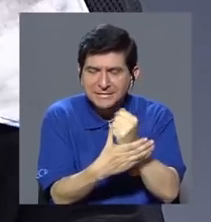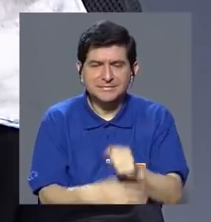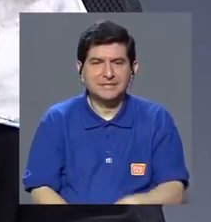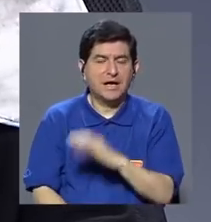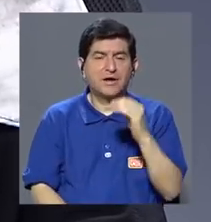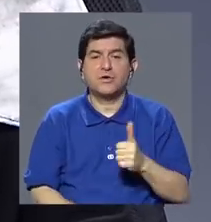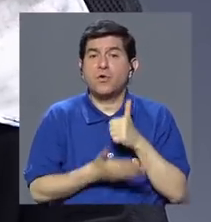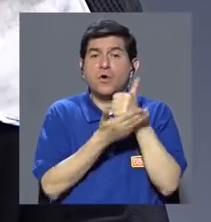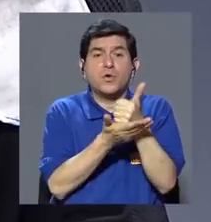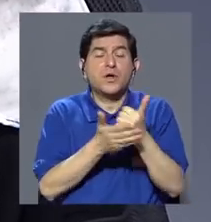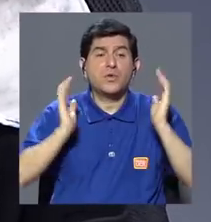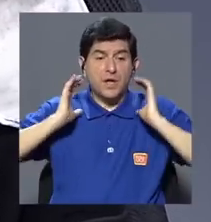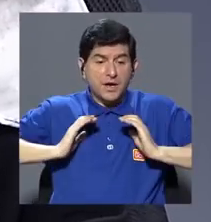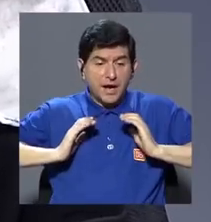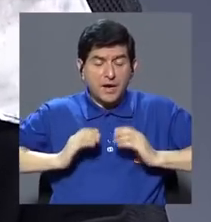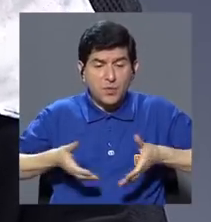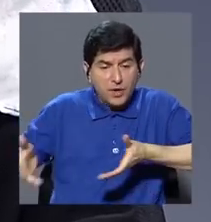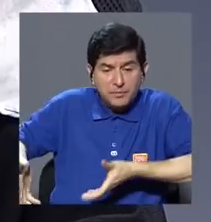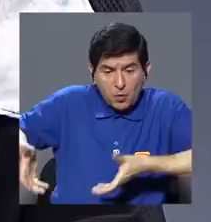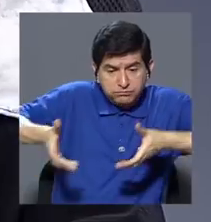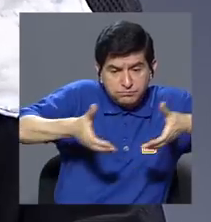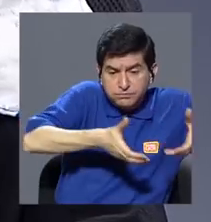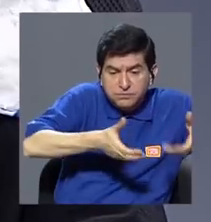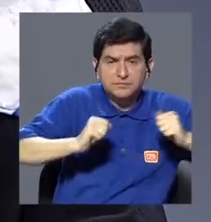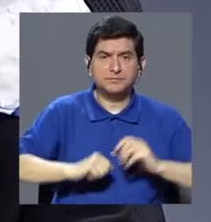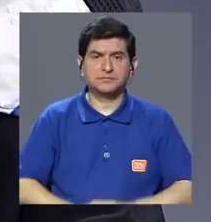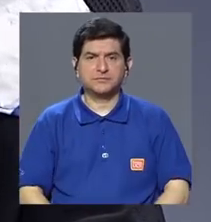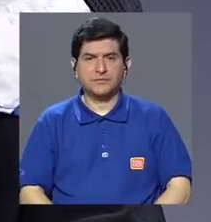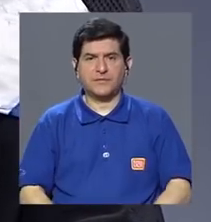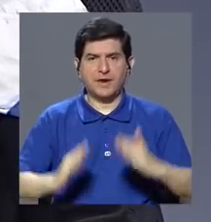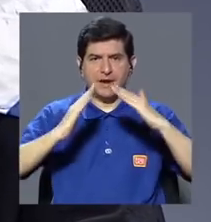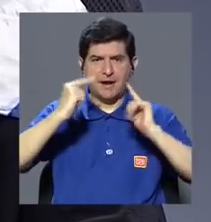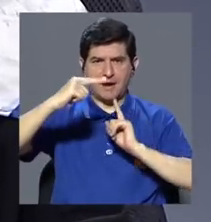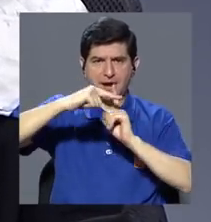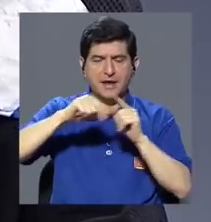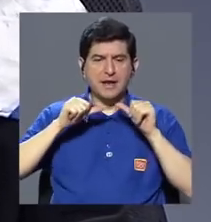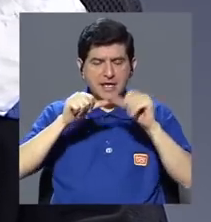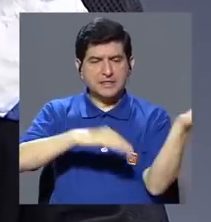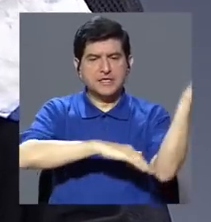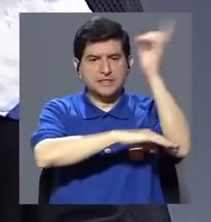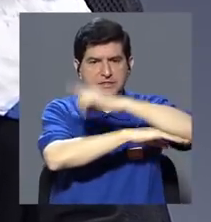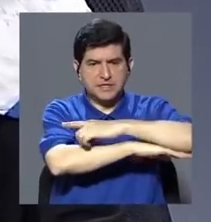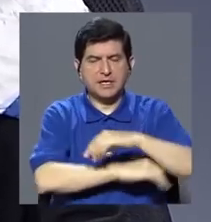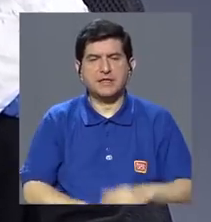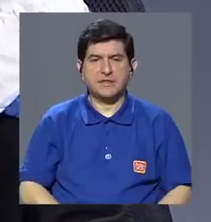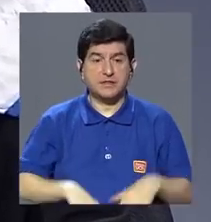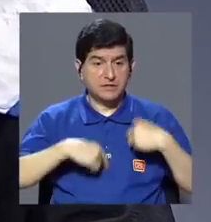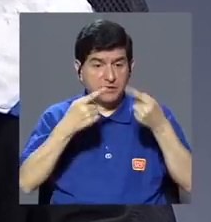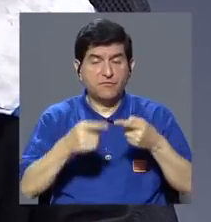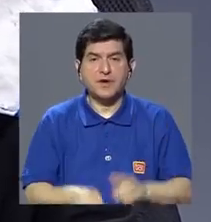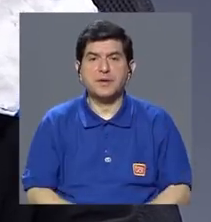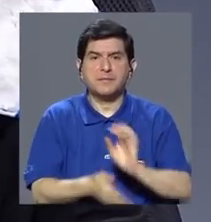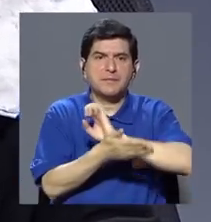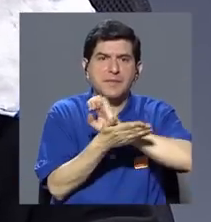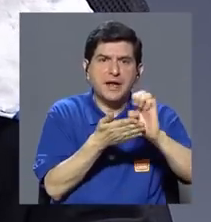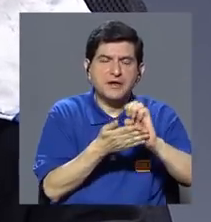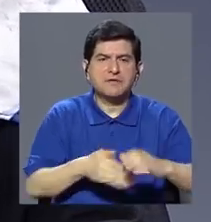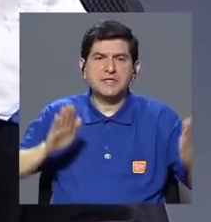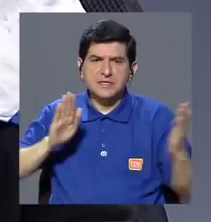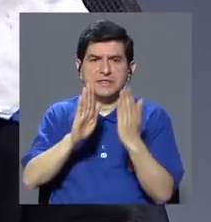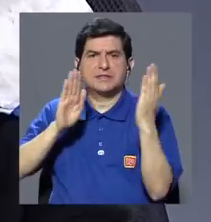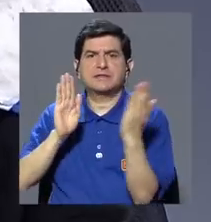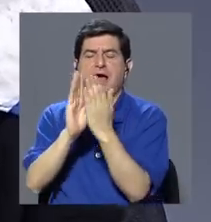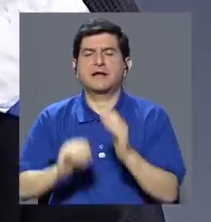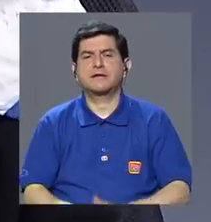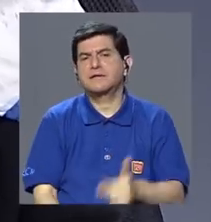ayudar a mover un cuerpo y la iglesia el siguiente día llegó para que no nos siguieran viendo enfrentamientos qué